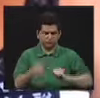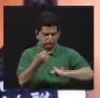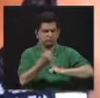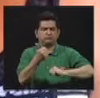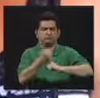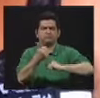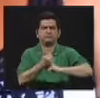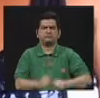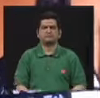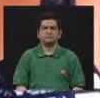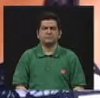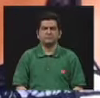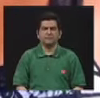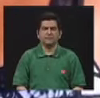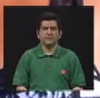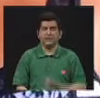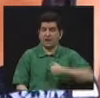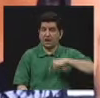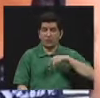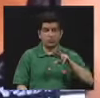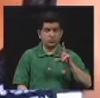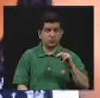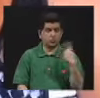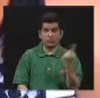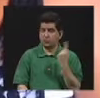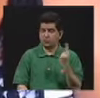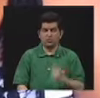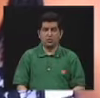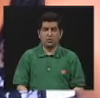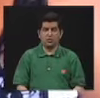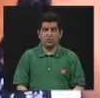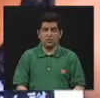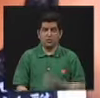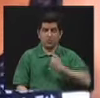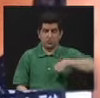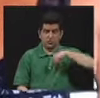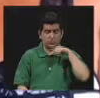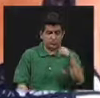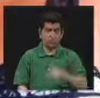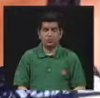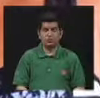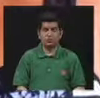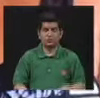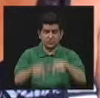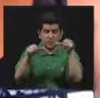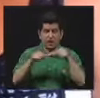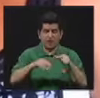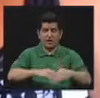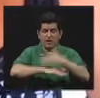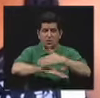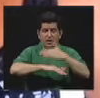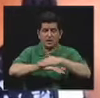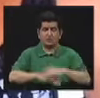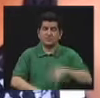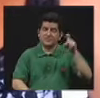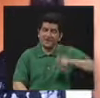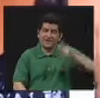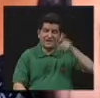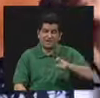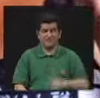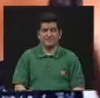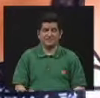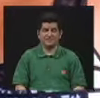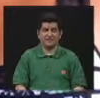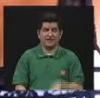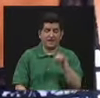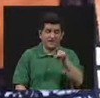nos apoyen, que no nos dejen solos. Vivimos en la zona costera y